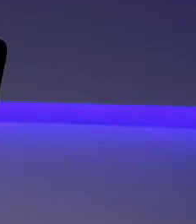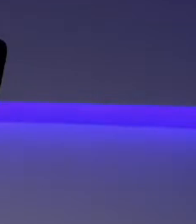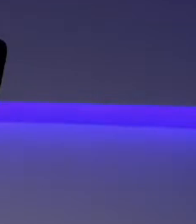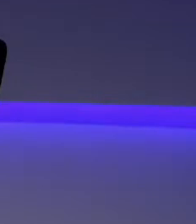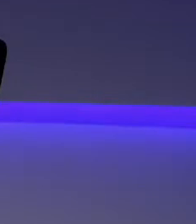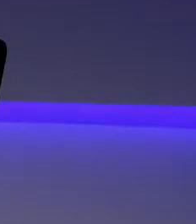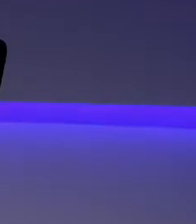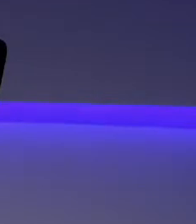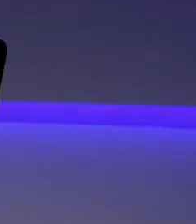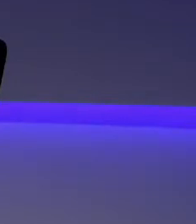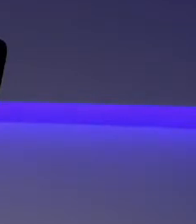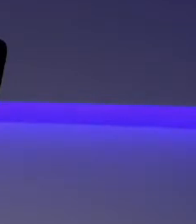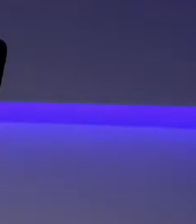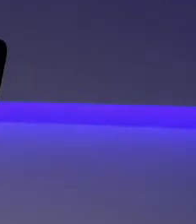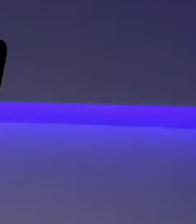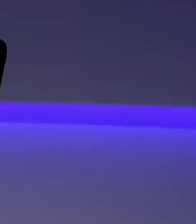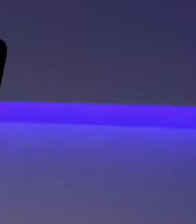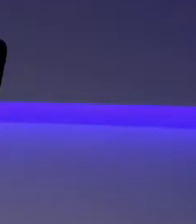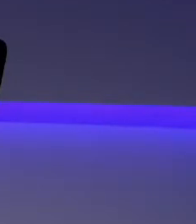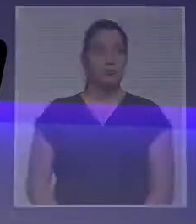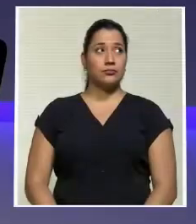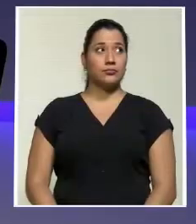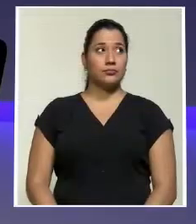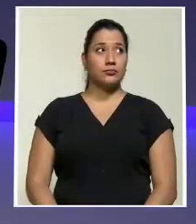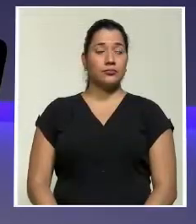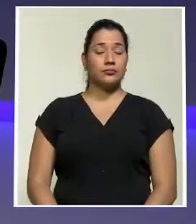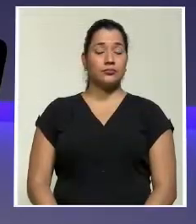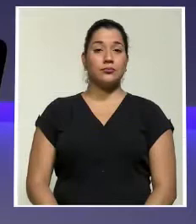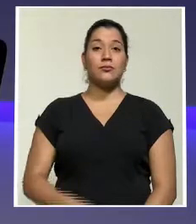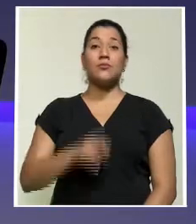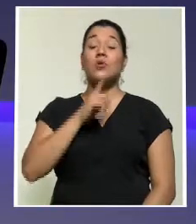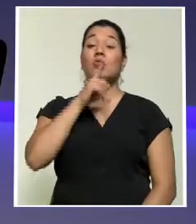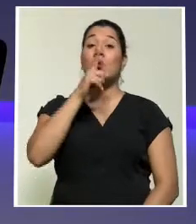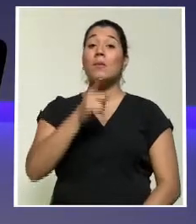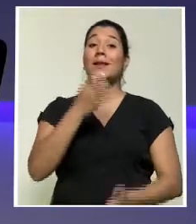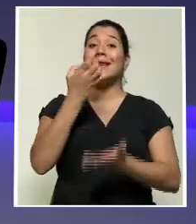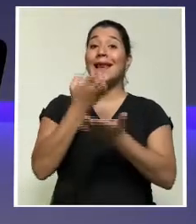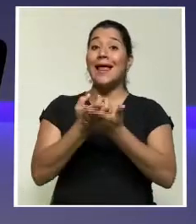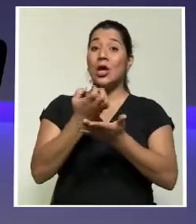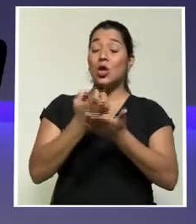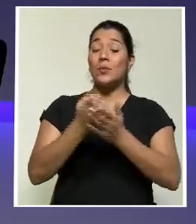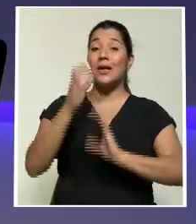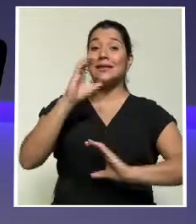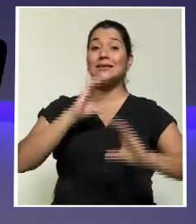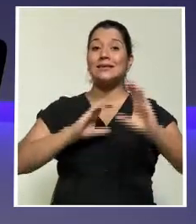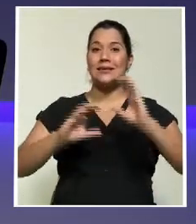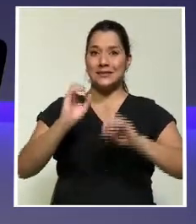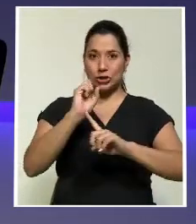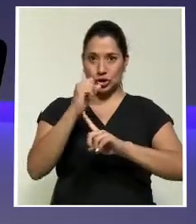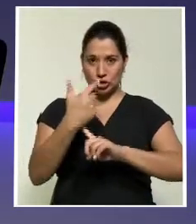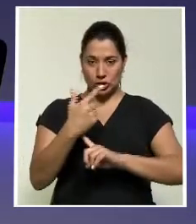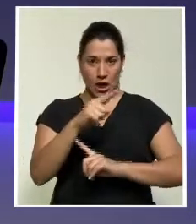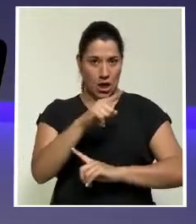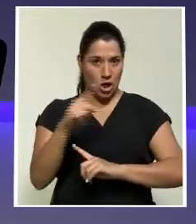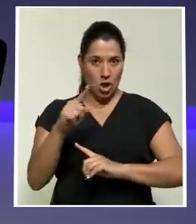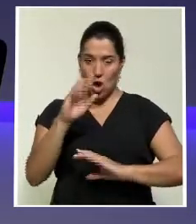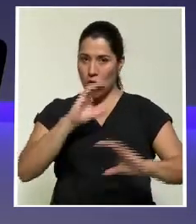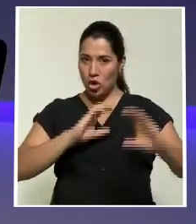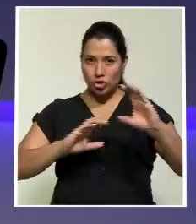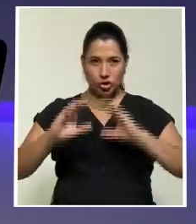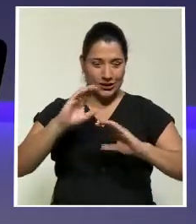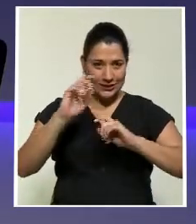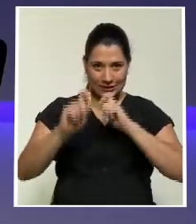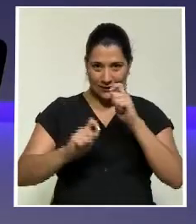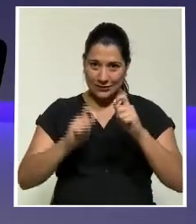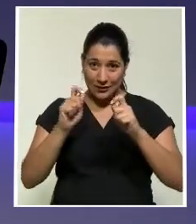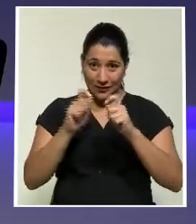en ese tipo de cosas. Pero en realidad, la economía es una ciencia social, no es una ciencia exacta.